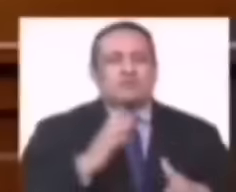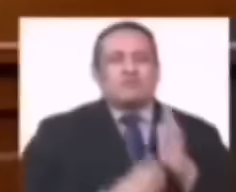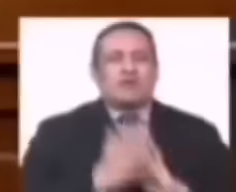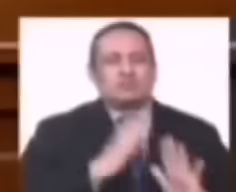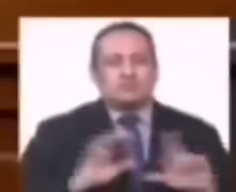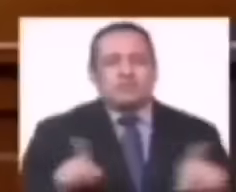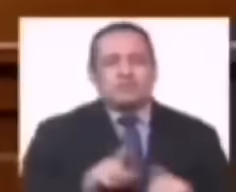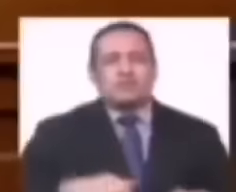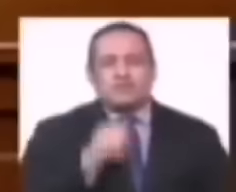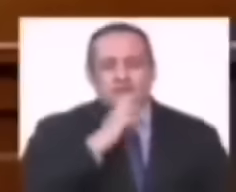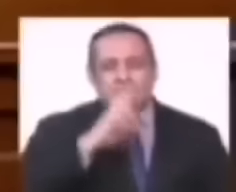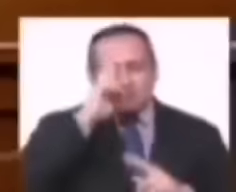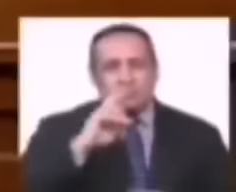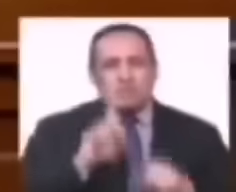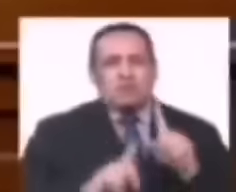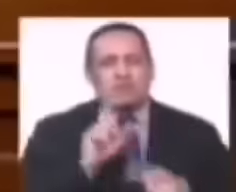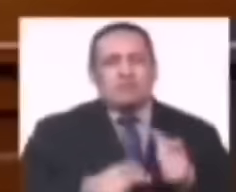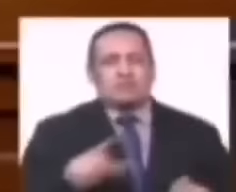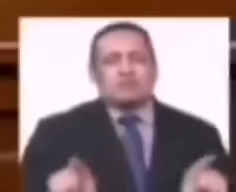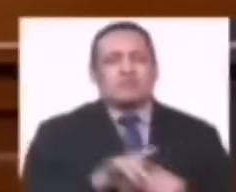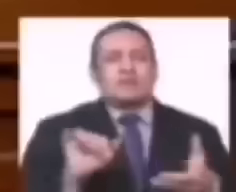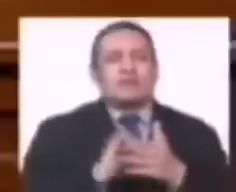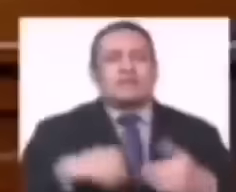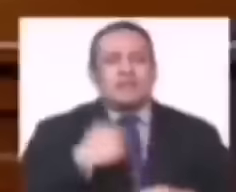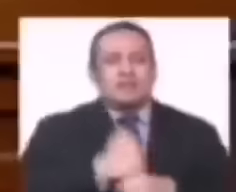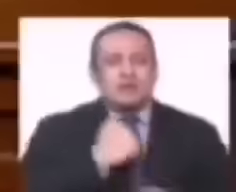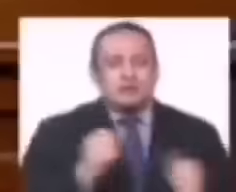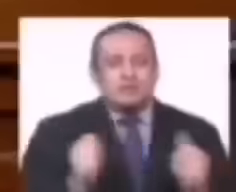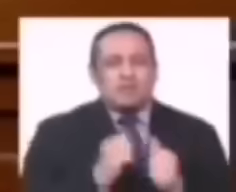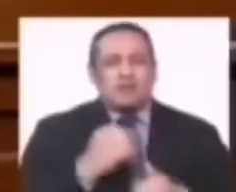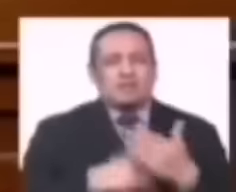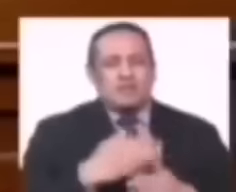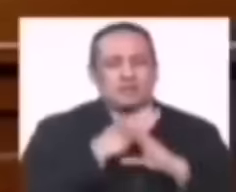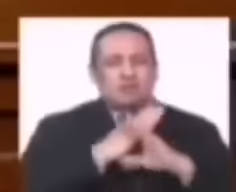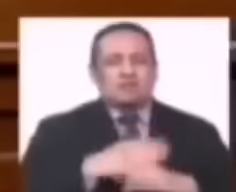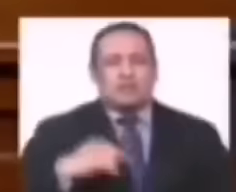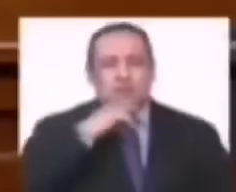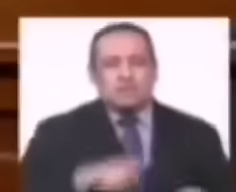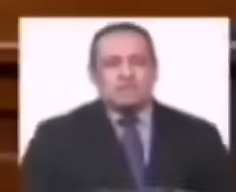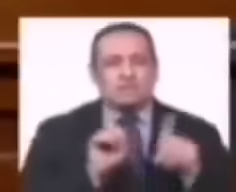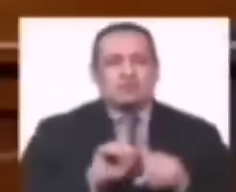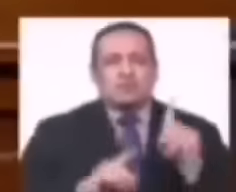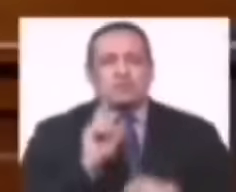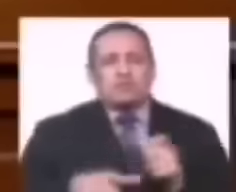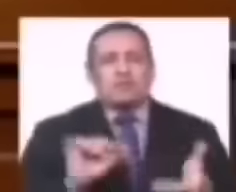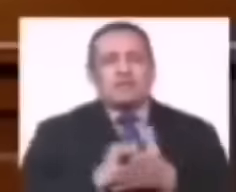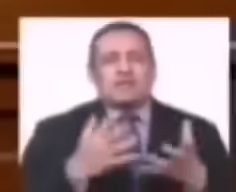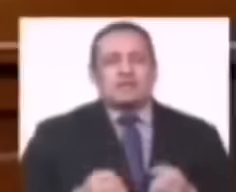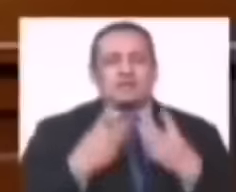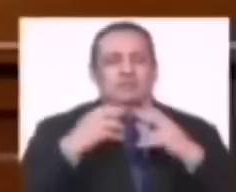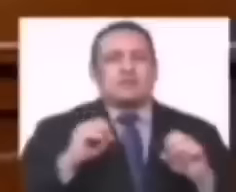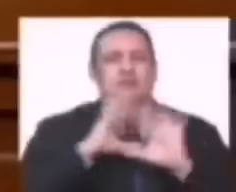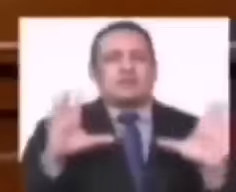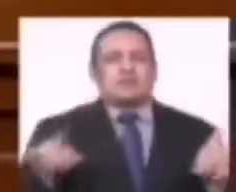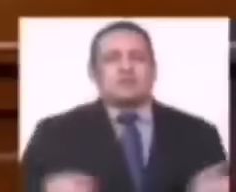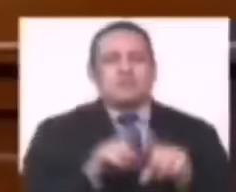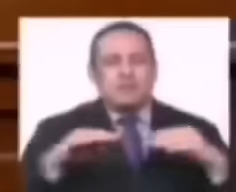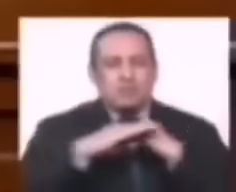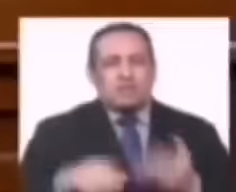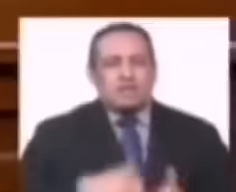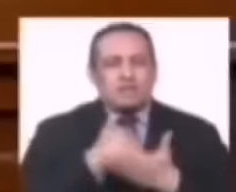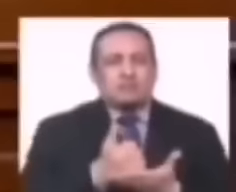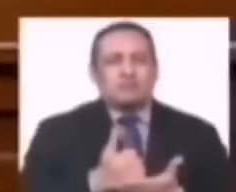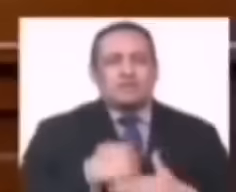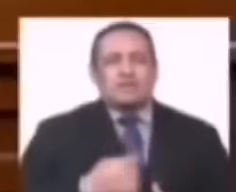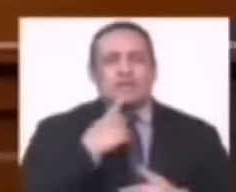una falta de respeto para aquellas personas que venimos trabajando para combatir la violencia contra la mujer, con aquellas personas que tenemos clarísimo que la igualdad de oportunidades